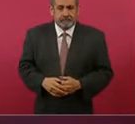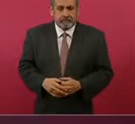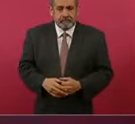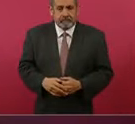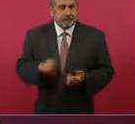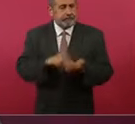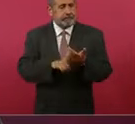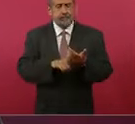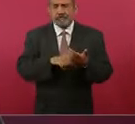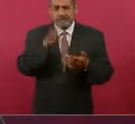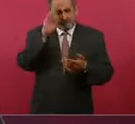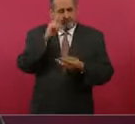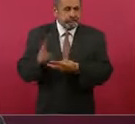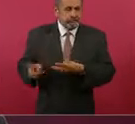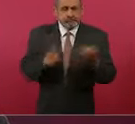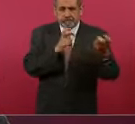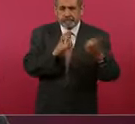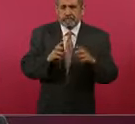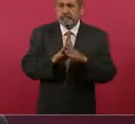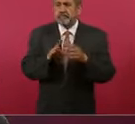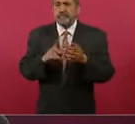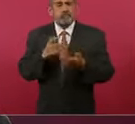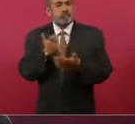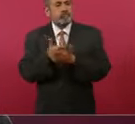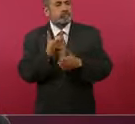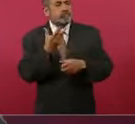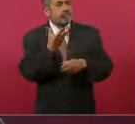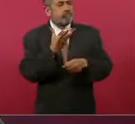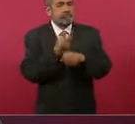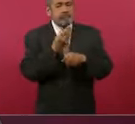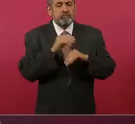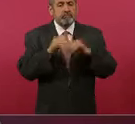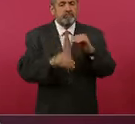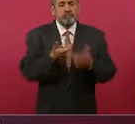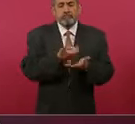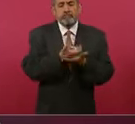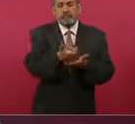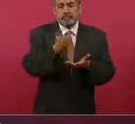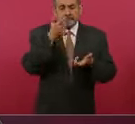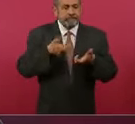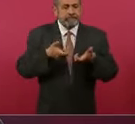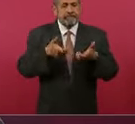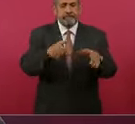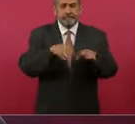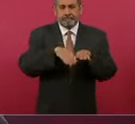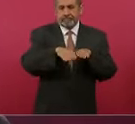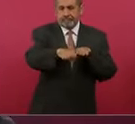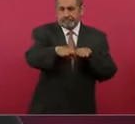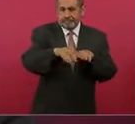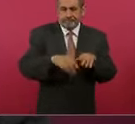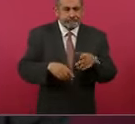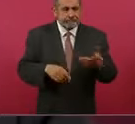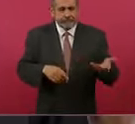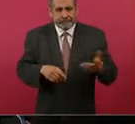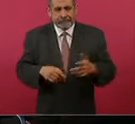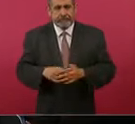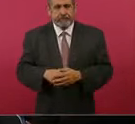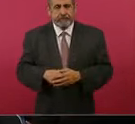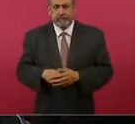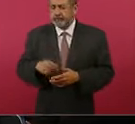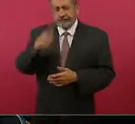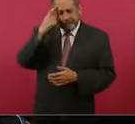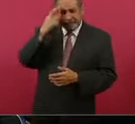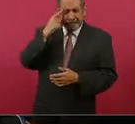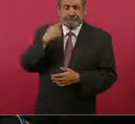el saqueo en el mantenimiento de las carreteras. Imagínense, firman